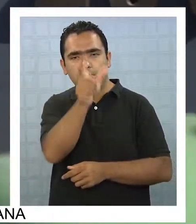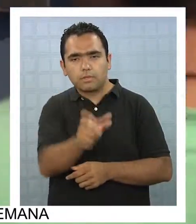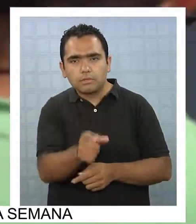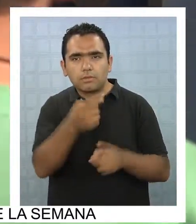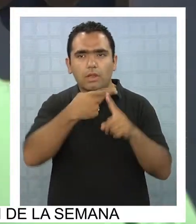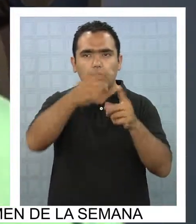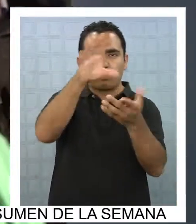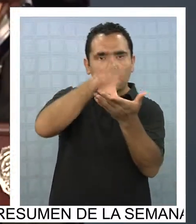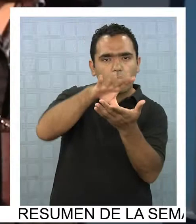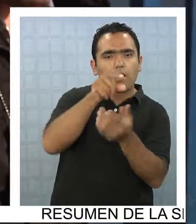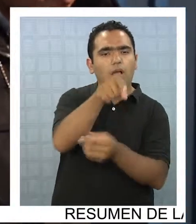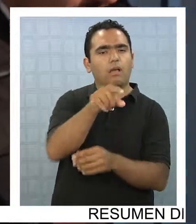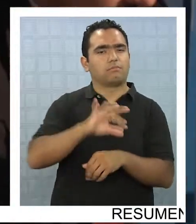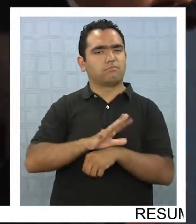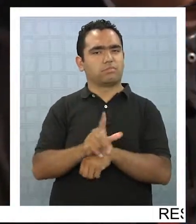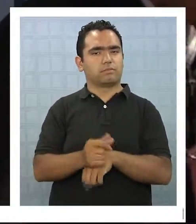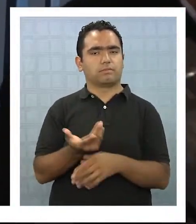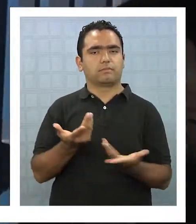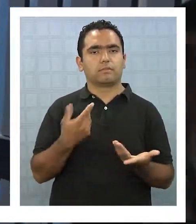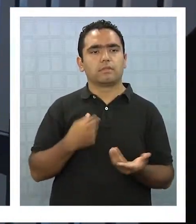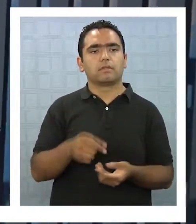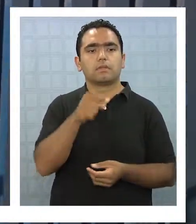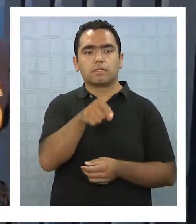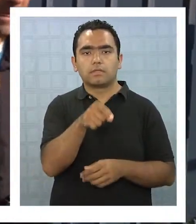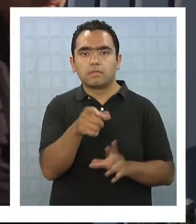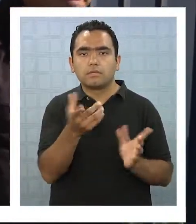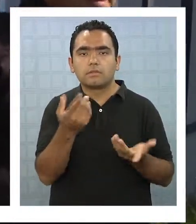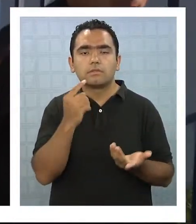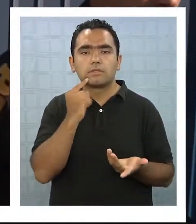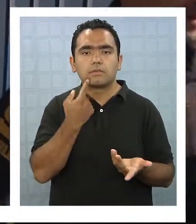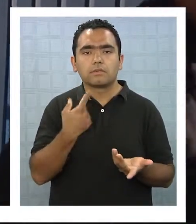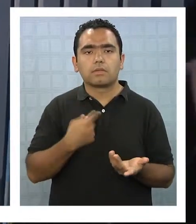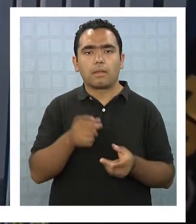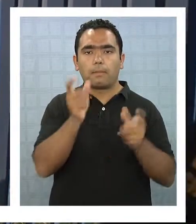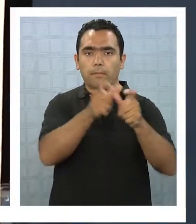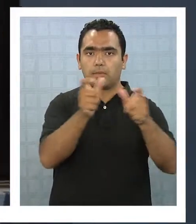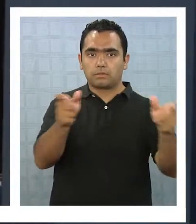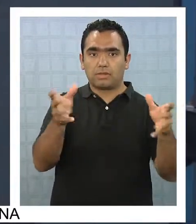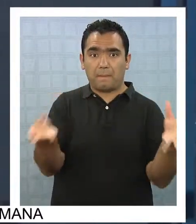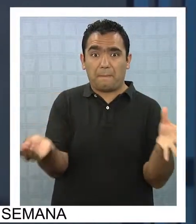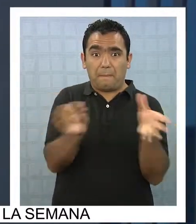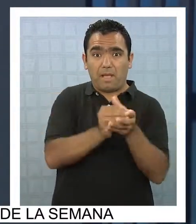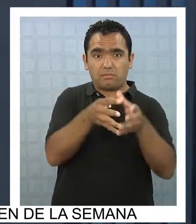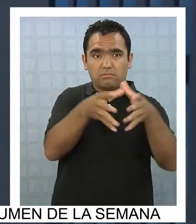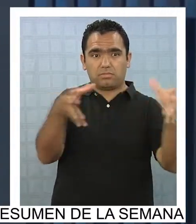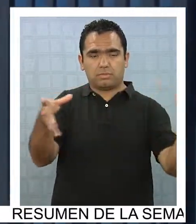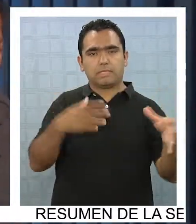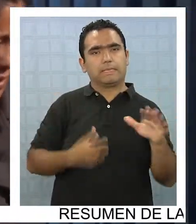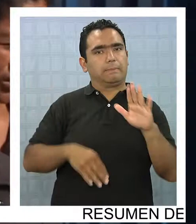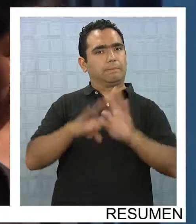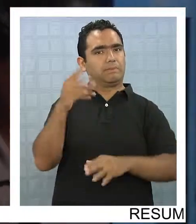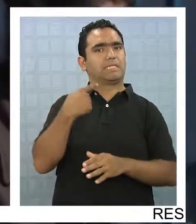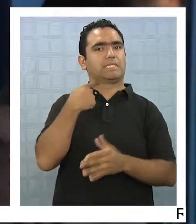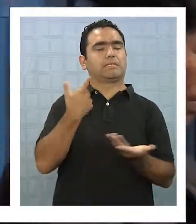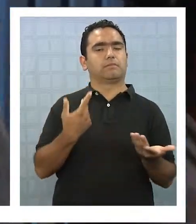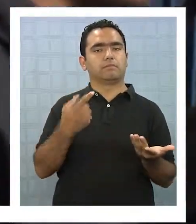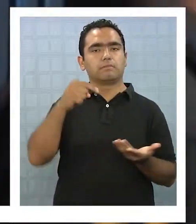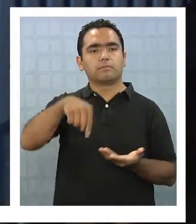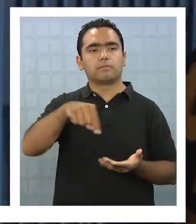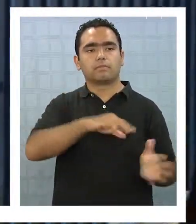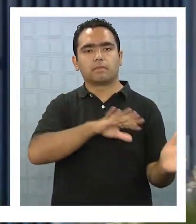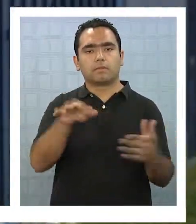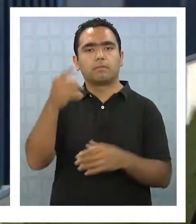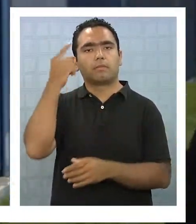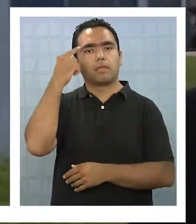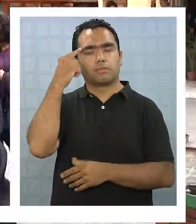inseguridad pública. En otras palabras, que a mayor o menor cantidad de inmigrantes, mayor o menor delincuencia asociada. La